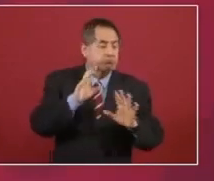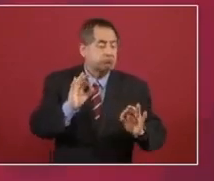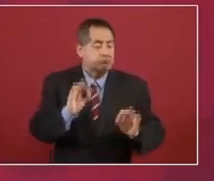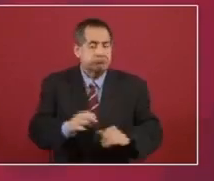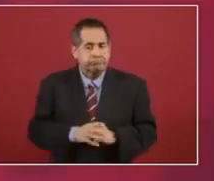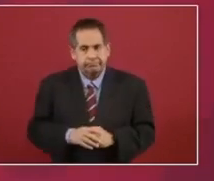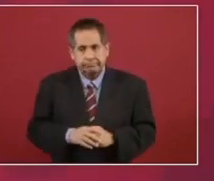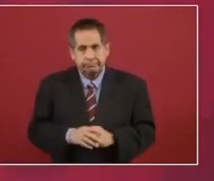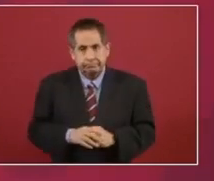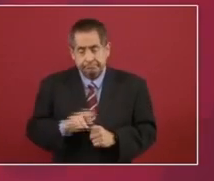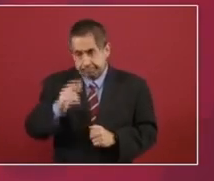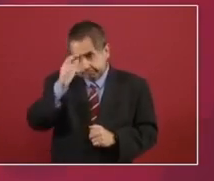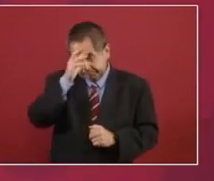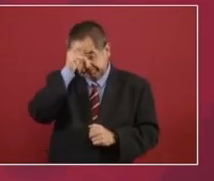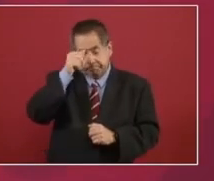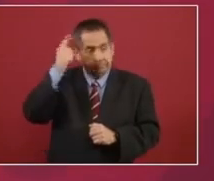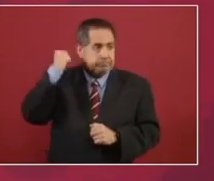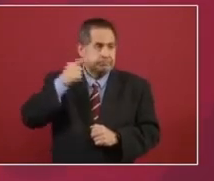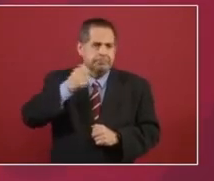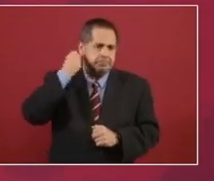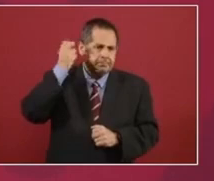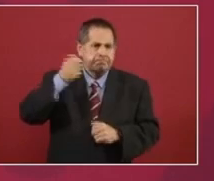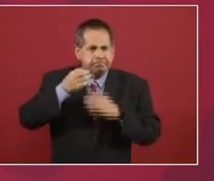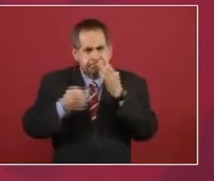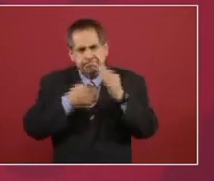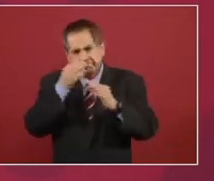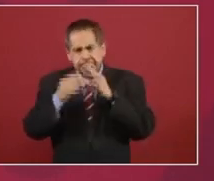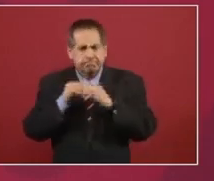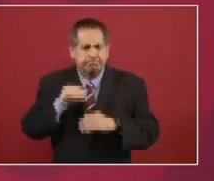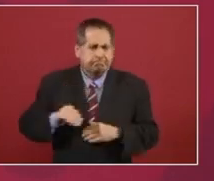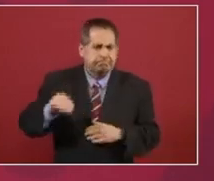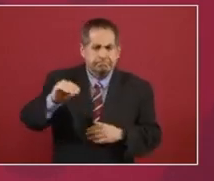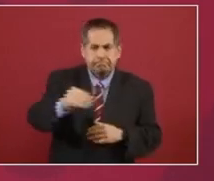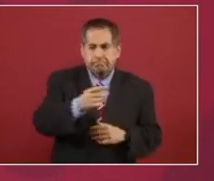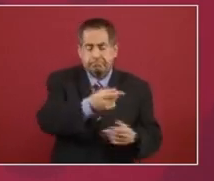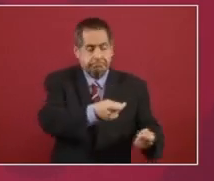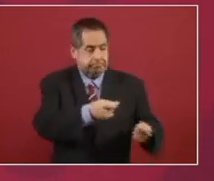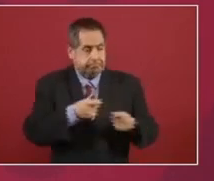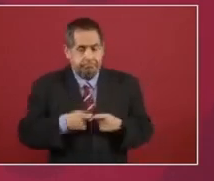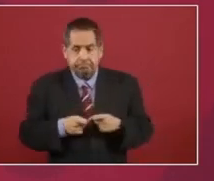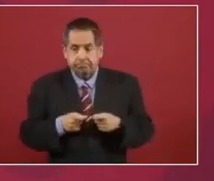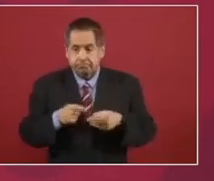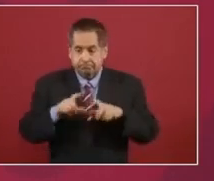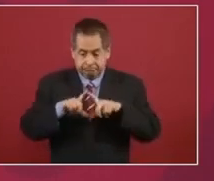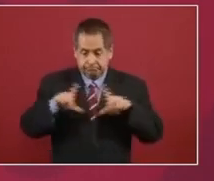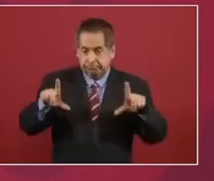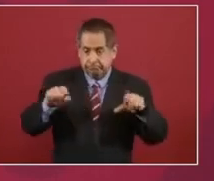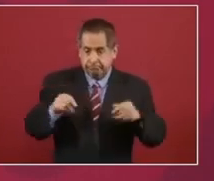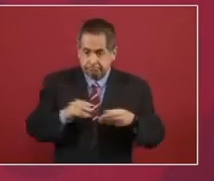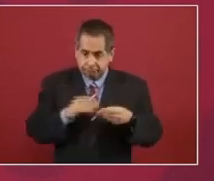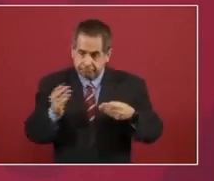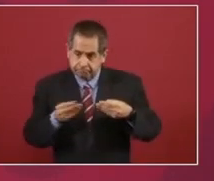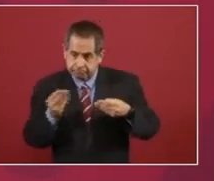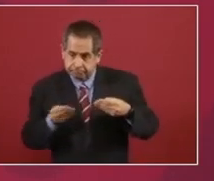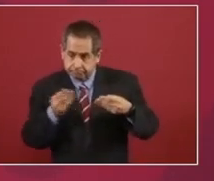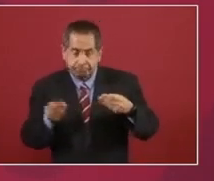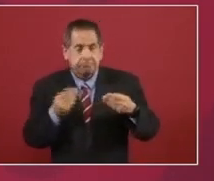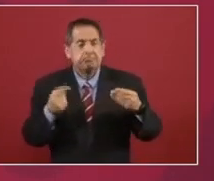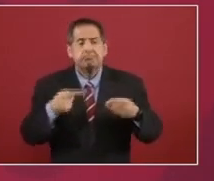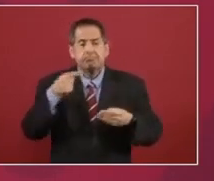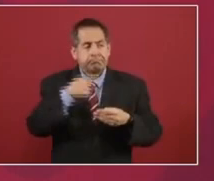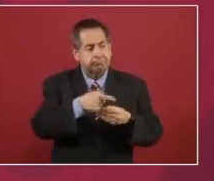Me acuerdo que en campaña me entregó unas tarjetas en